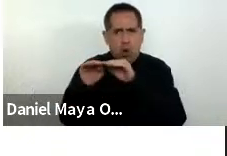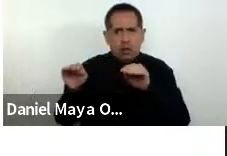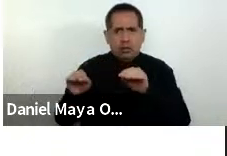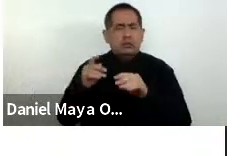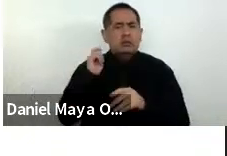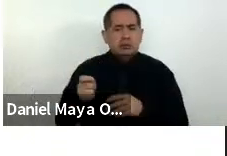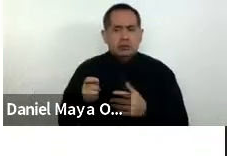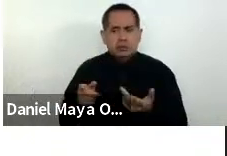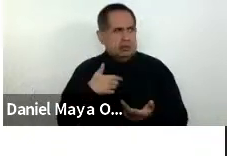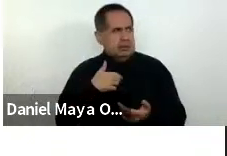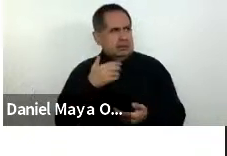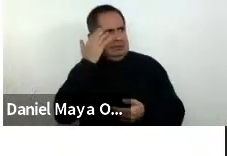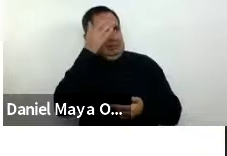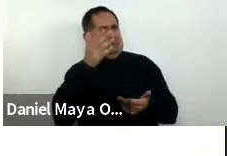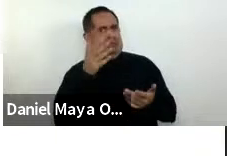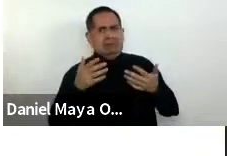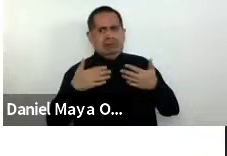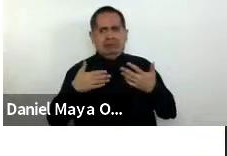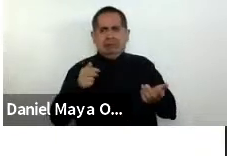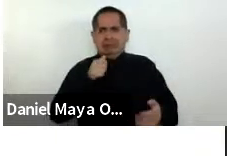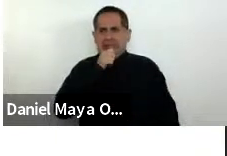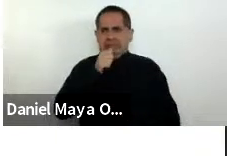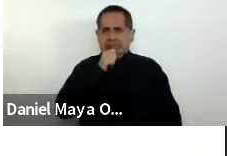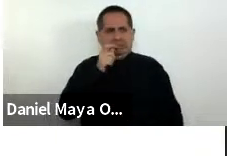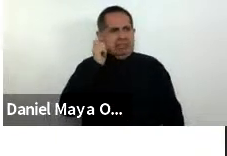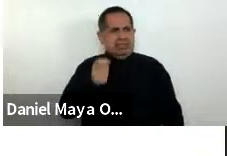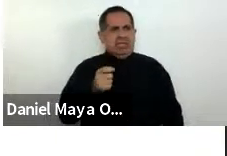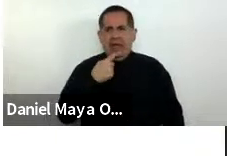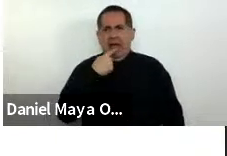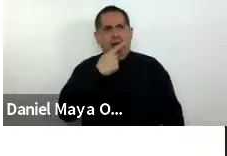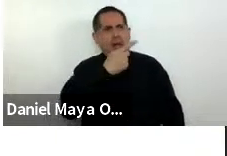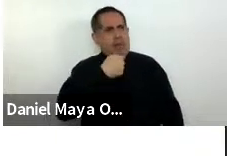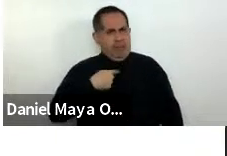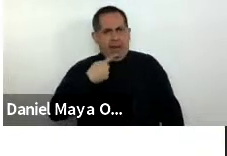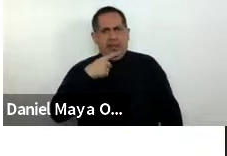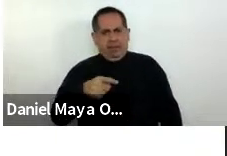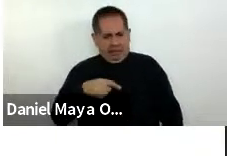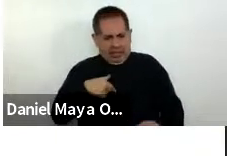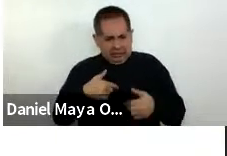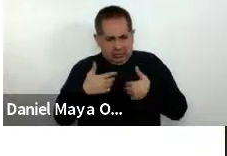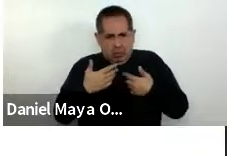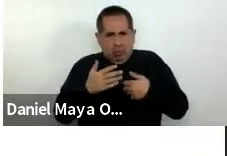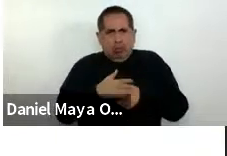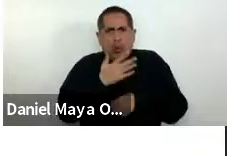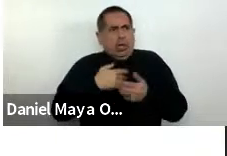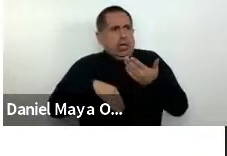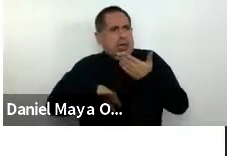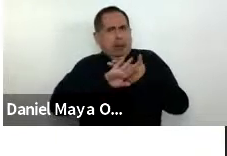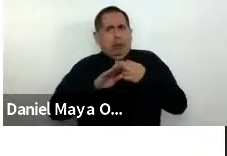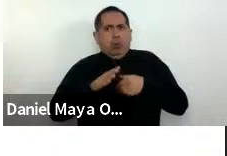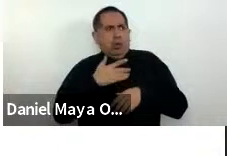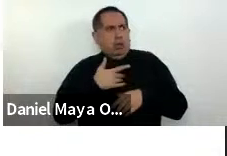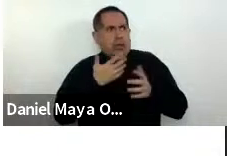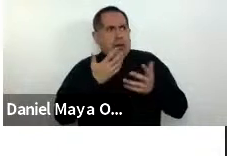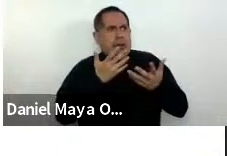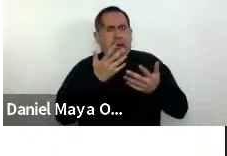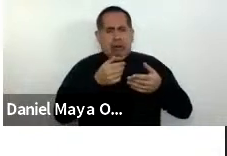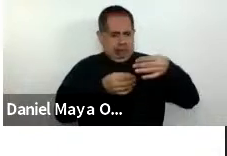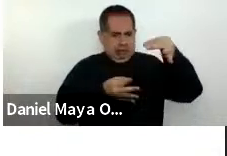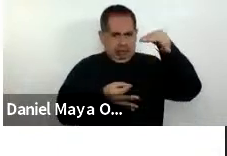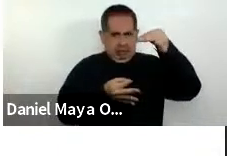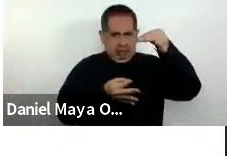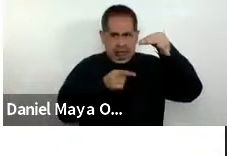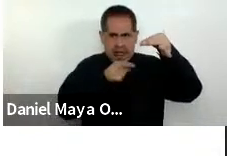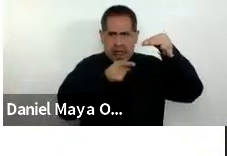generalmente no conocen con precisión qué se le está demandando y por qué se le está demandando. Van con el abogado porque tienen un papel y dicen que tienen